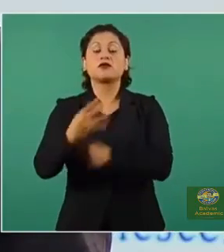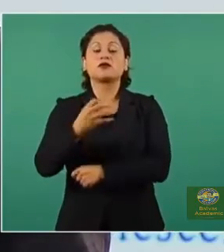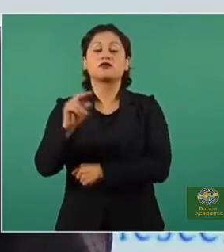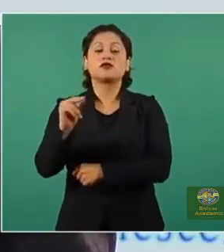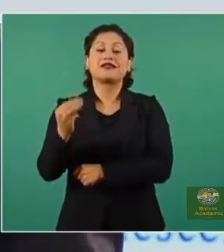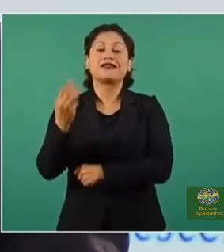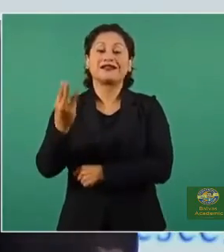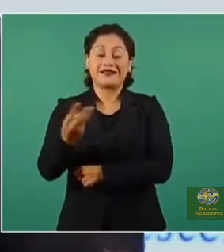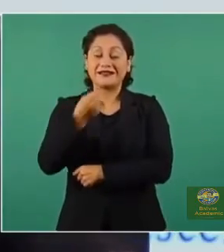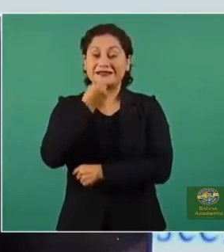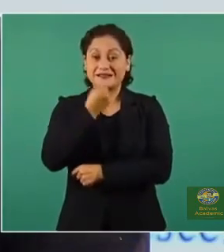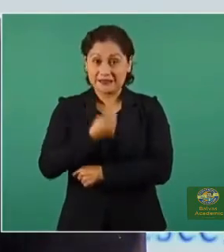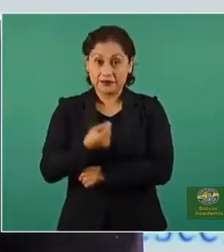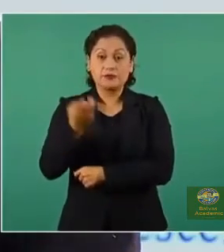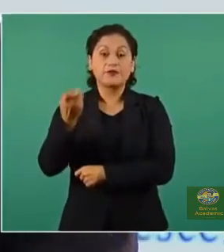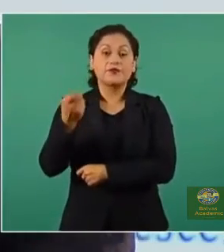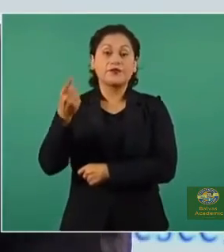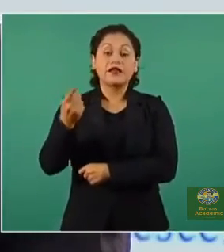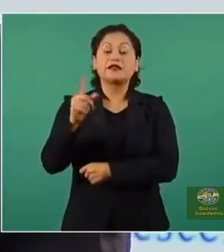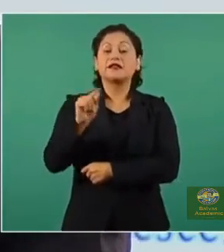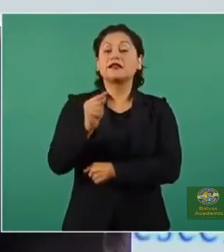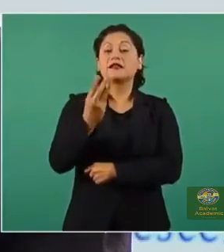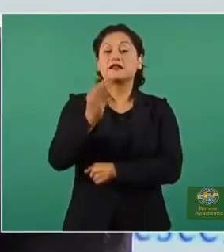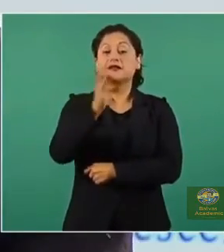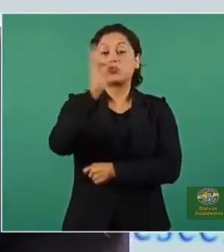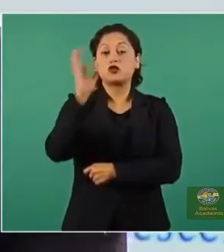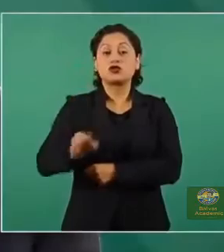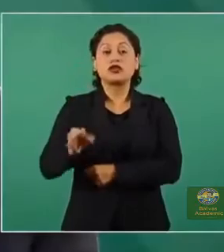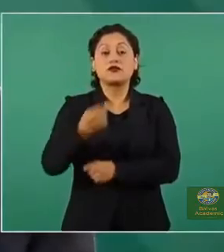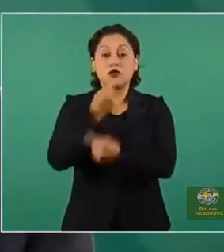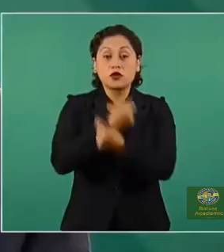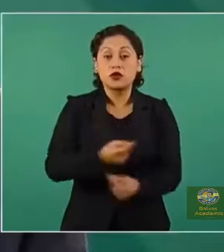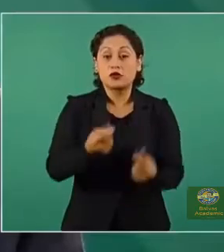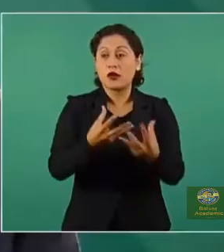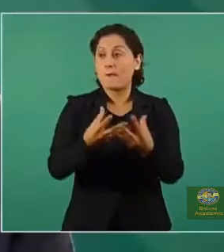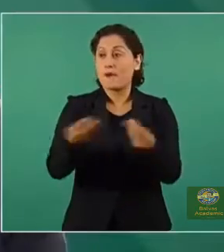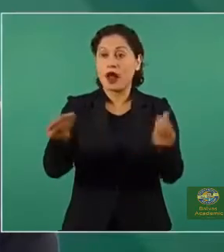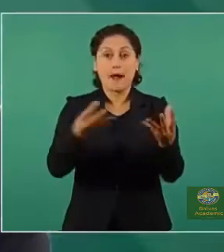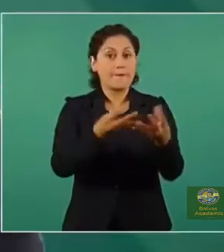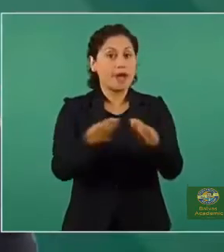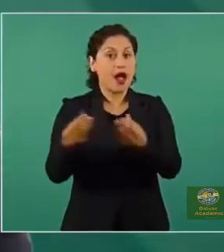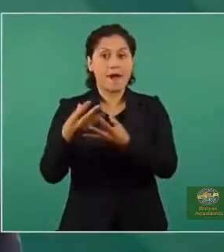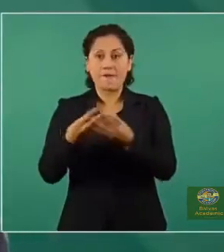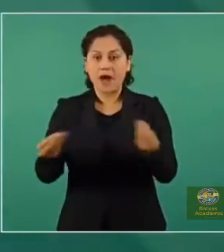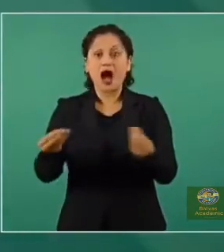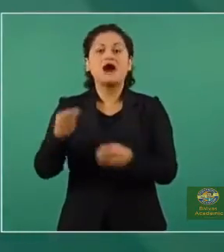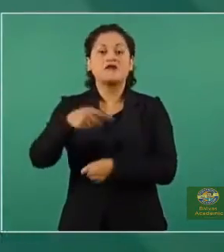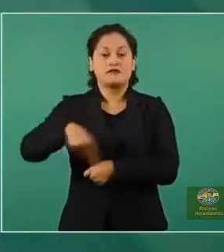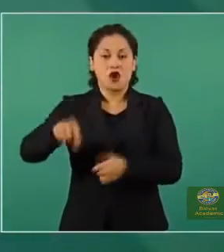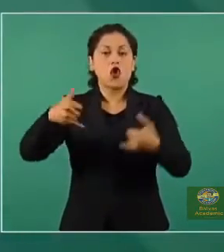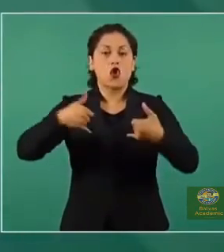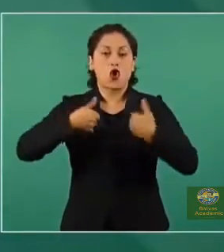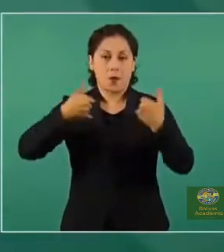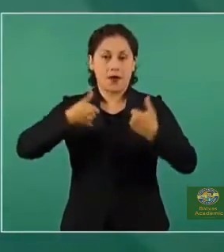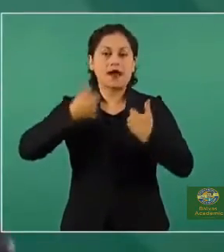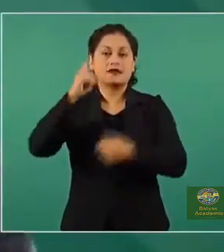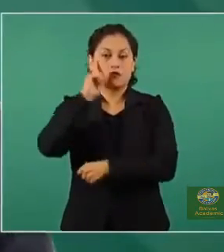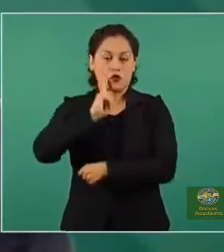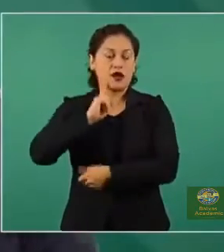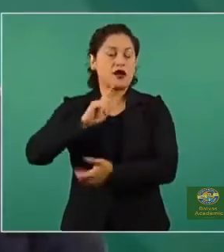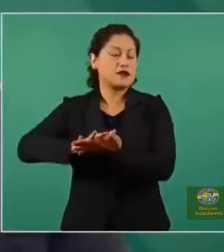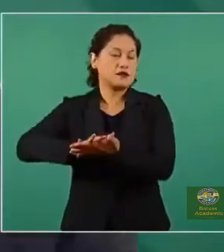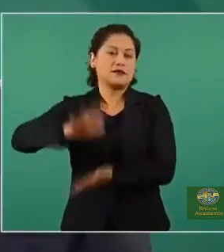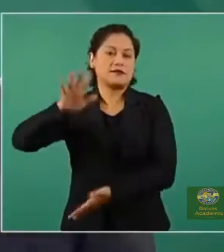El 66% de las desapariciones que se da fundamentalmente en adolescentes mujeres entre